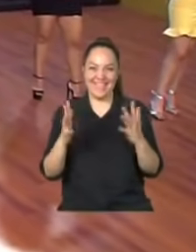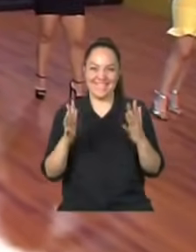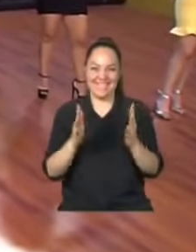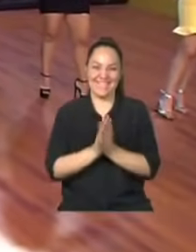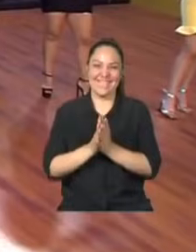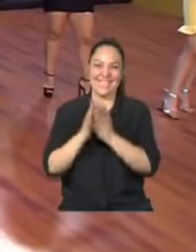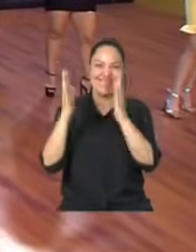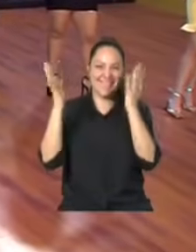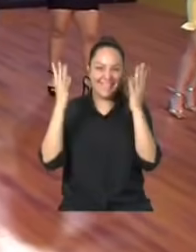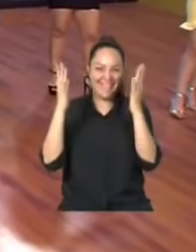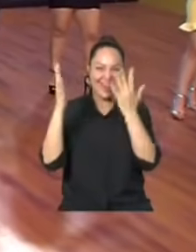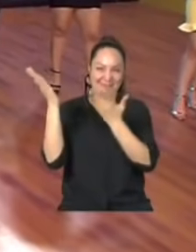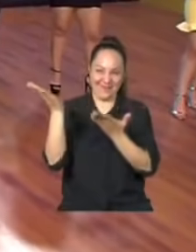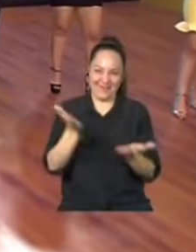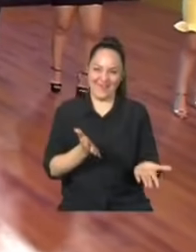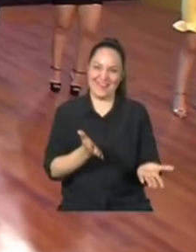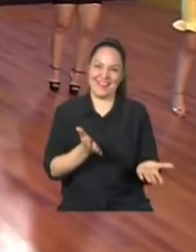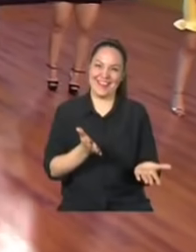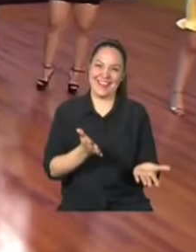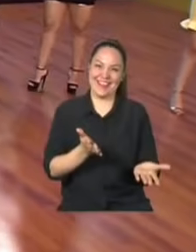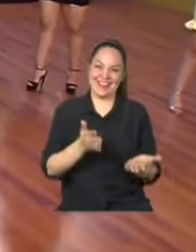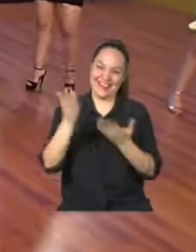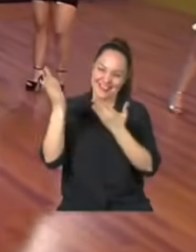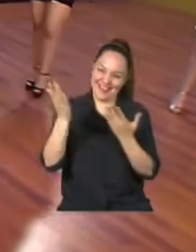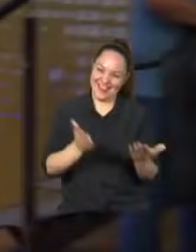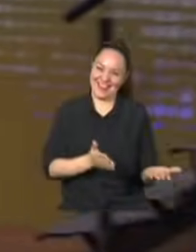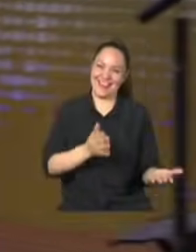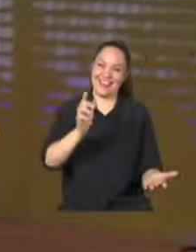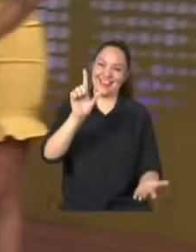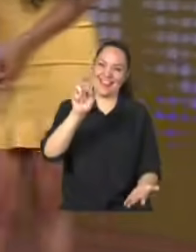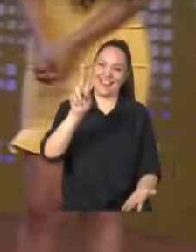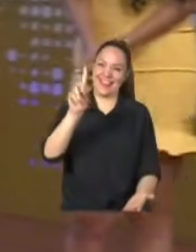Pásenle, Ludivina, pásenle. Es de la casa.